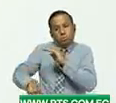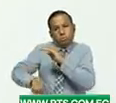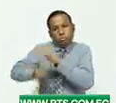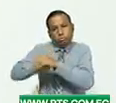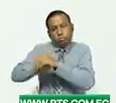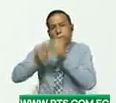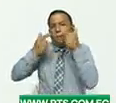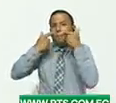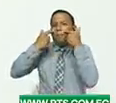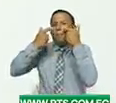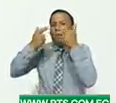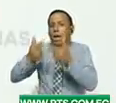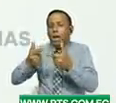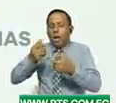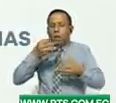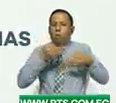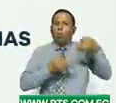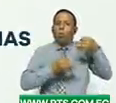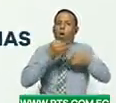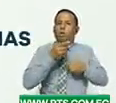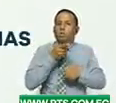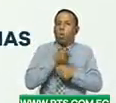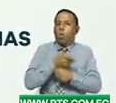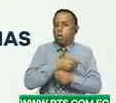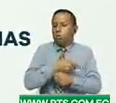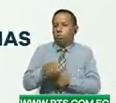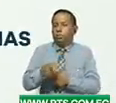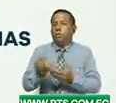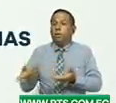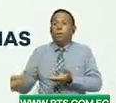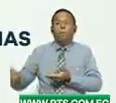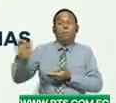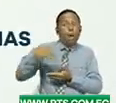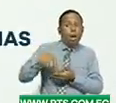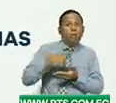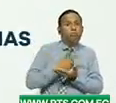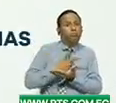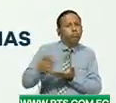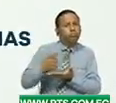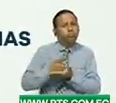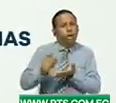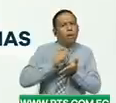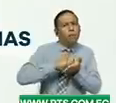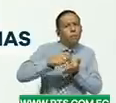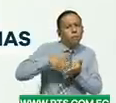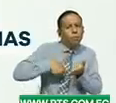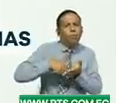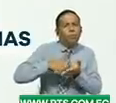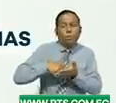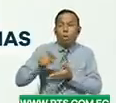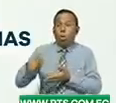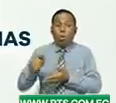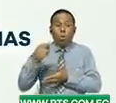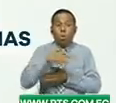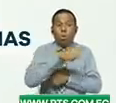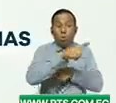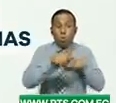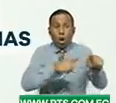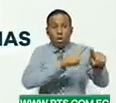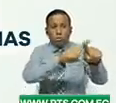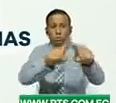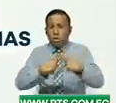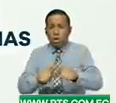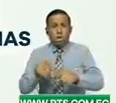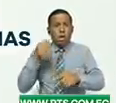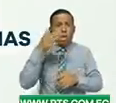la vigilancia que el juez disponga, presentación periódica, prohibición de acudir a determinados lugares y